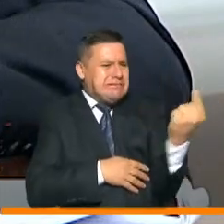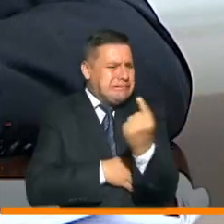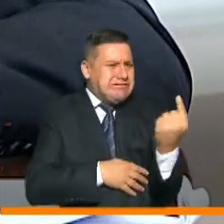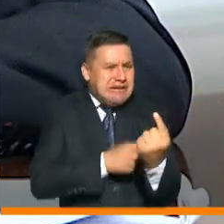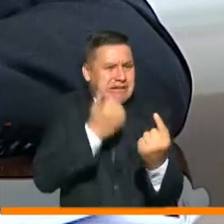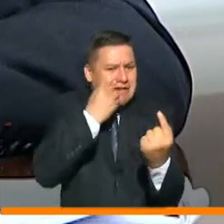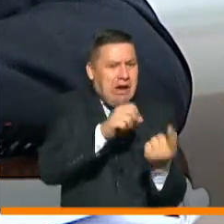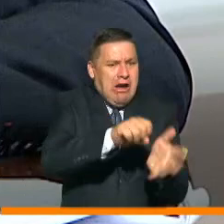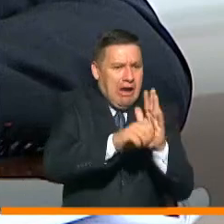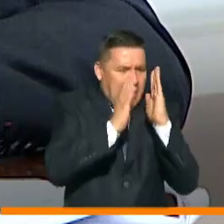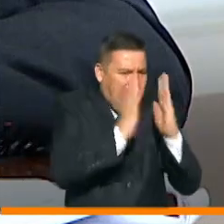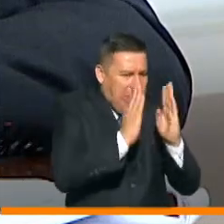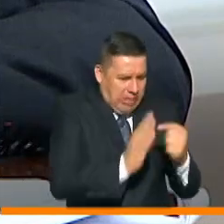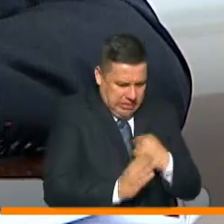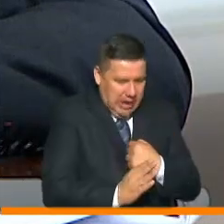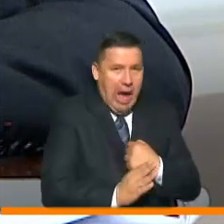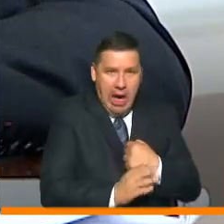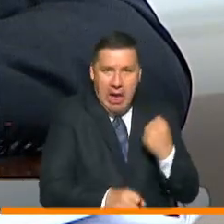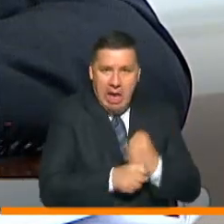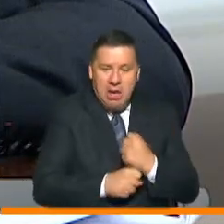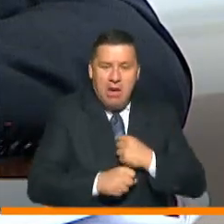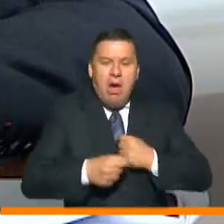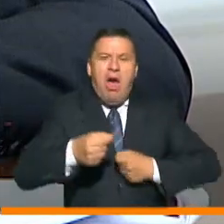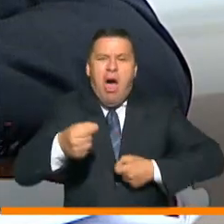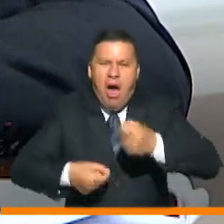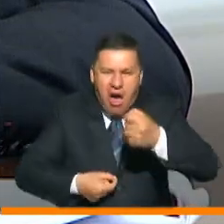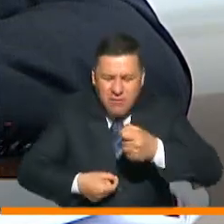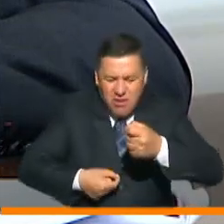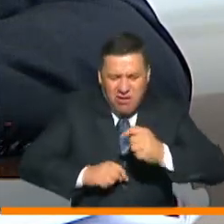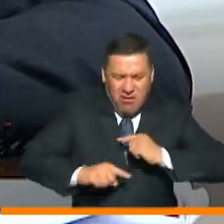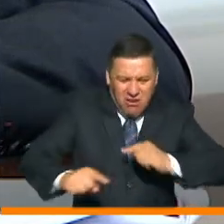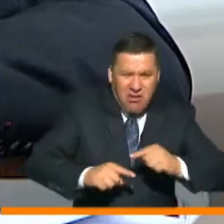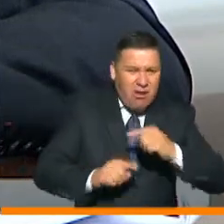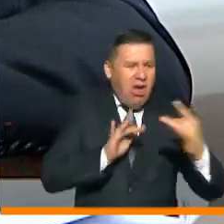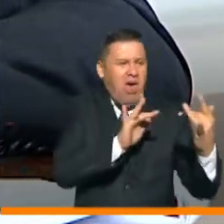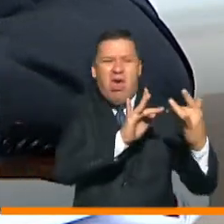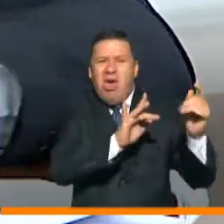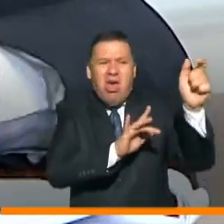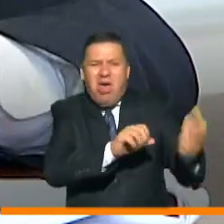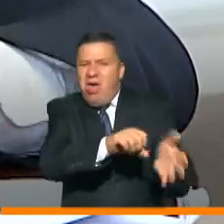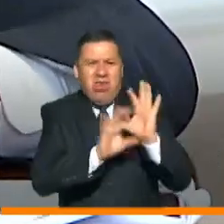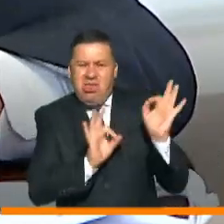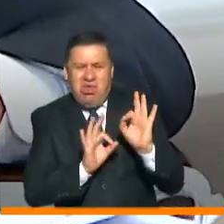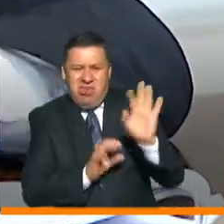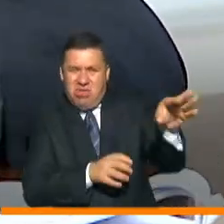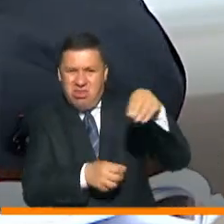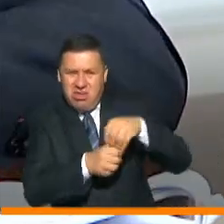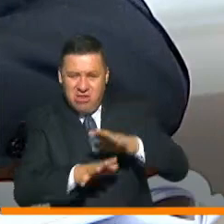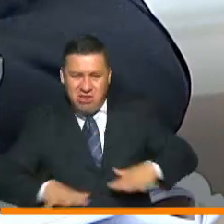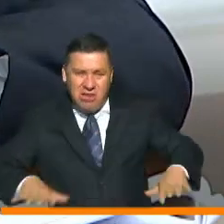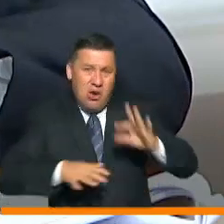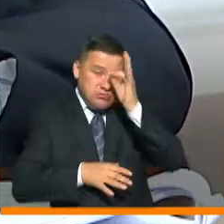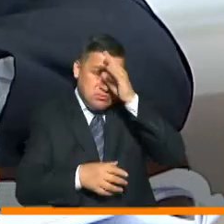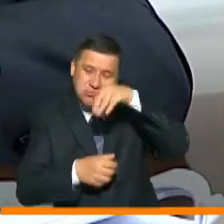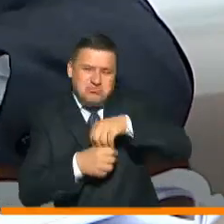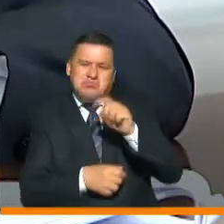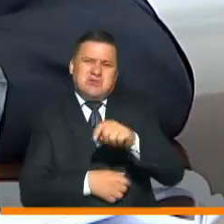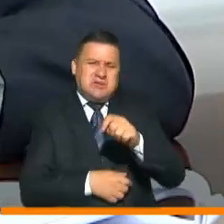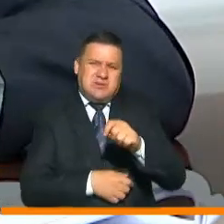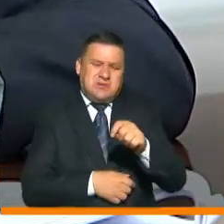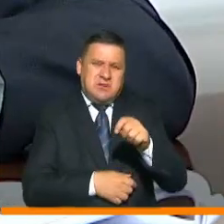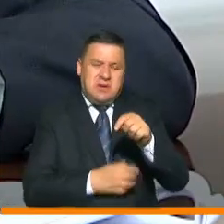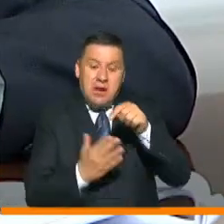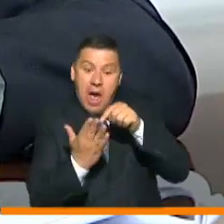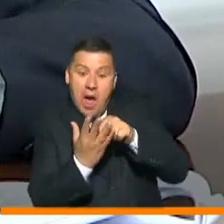con pacientes. Quienes hacen labores administrativas que no tienen contacto con paciente en entornos clínicos no